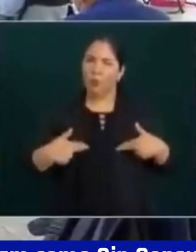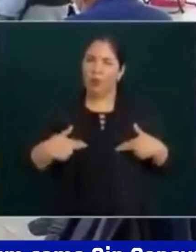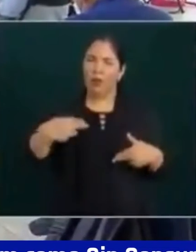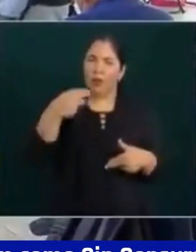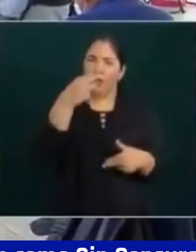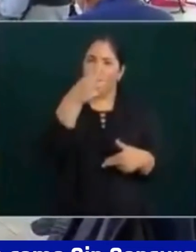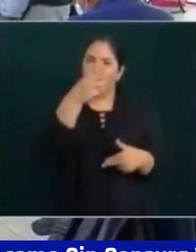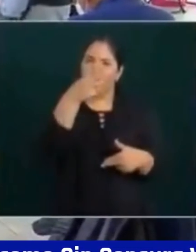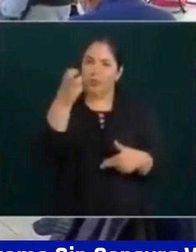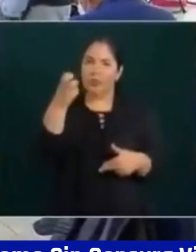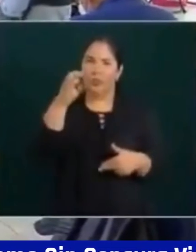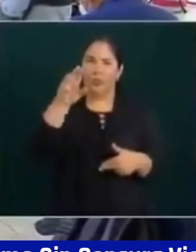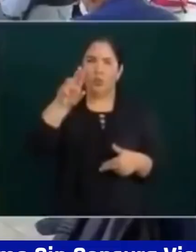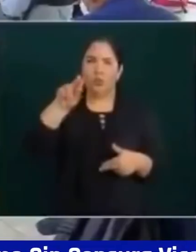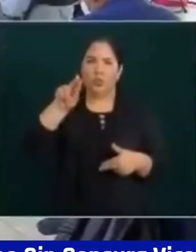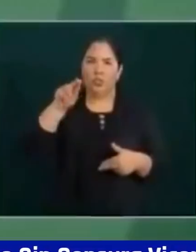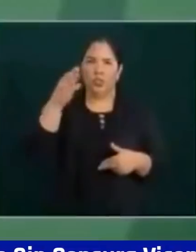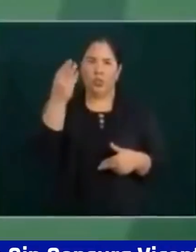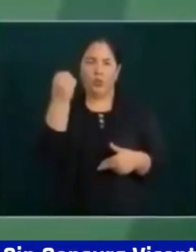389